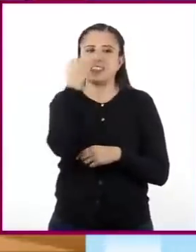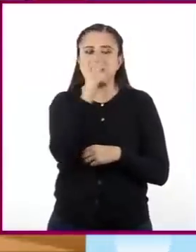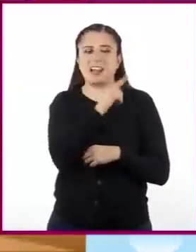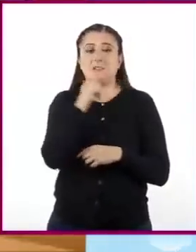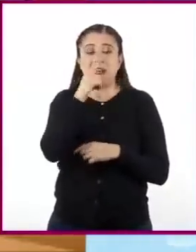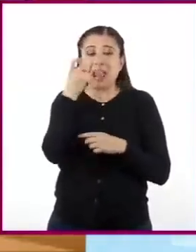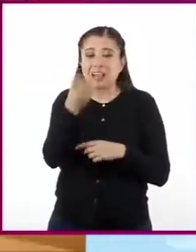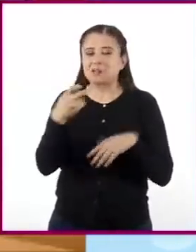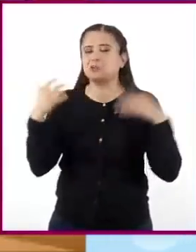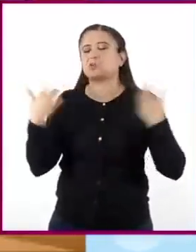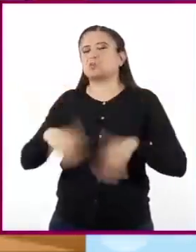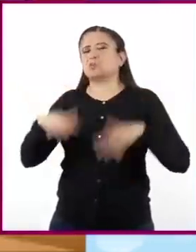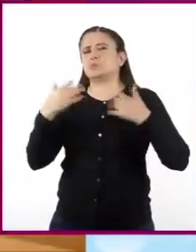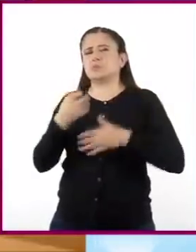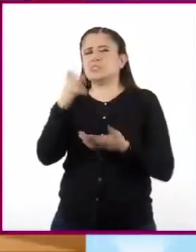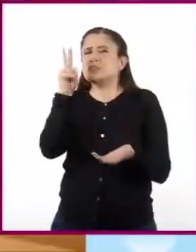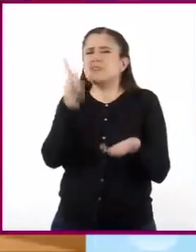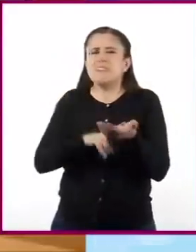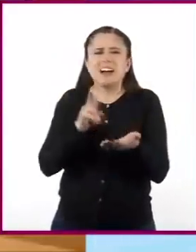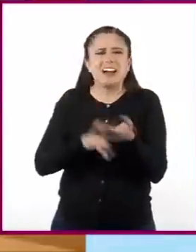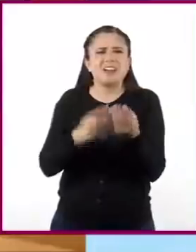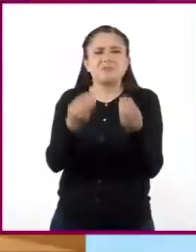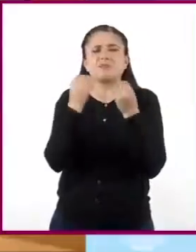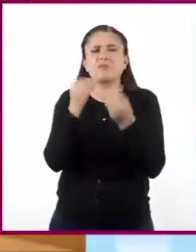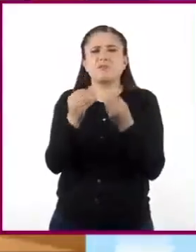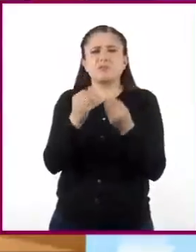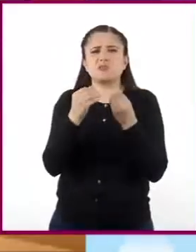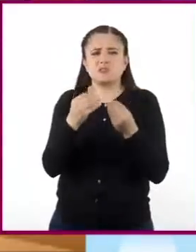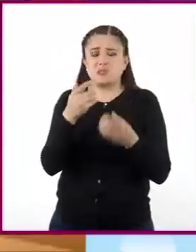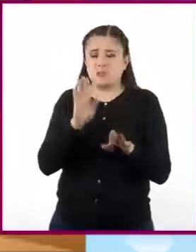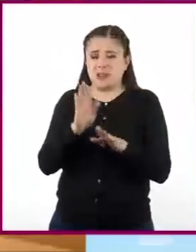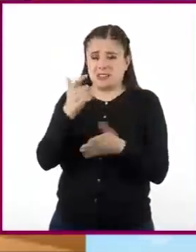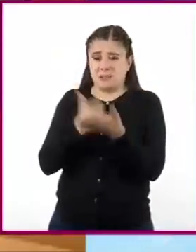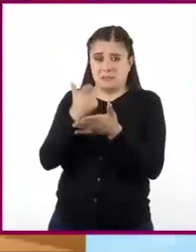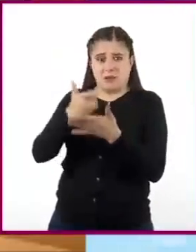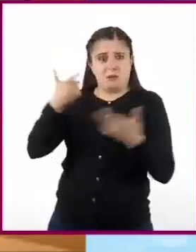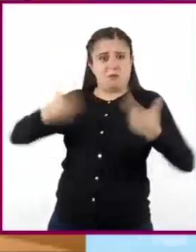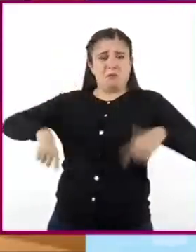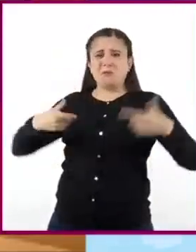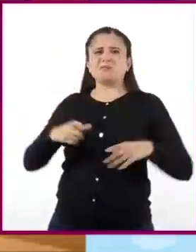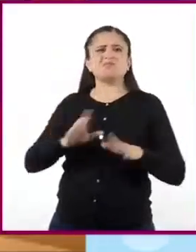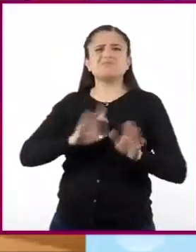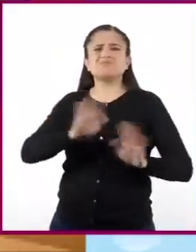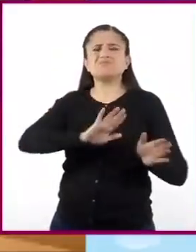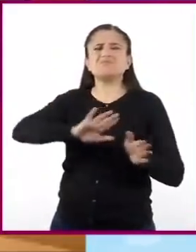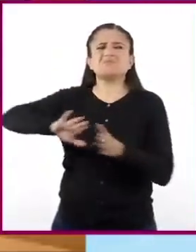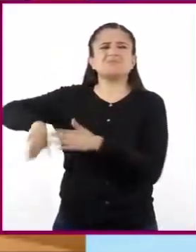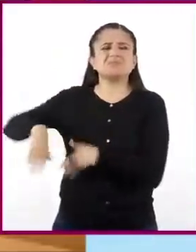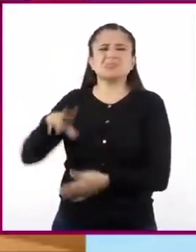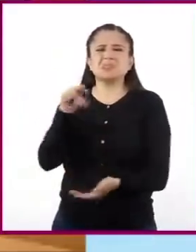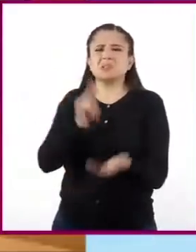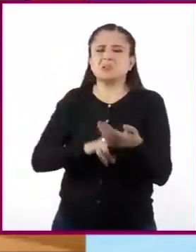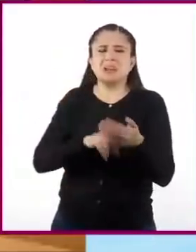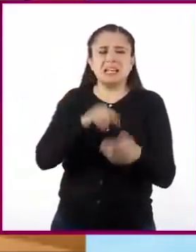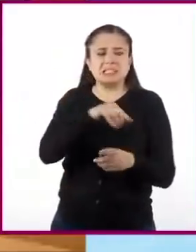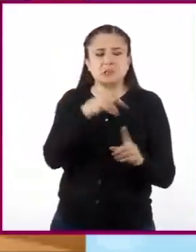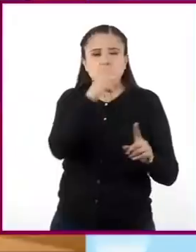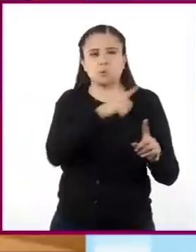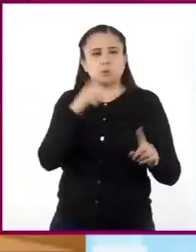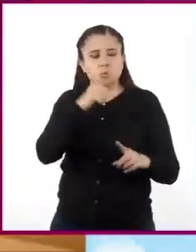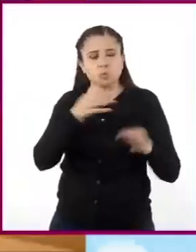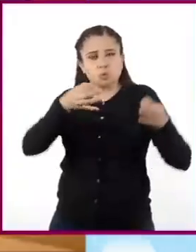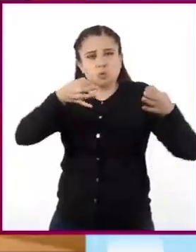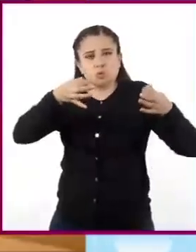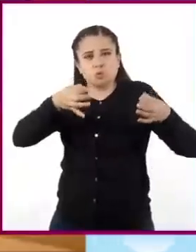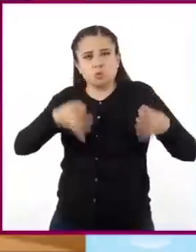es una riqueza que no se puede valorar en que le pagan a usted tanto más cuanto. No se puede valorar en ese sentido. Pero además le da